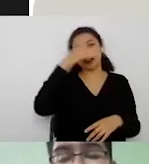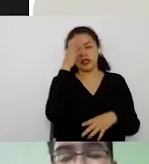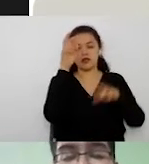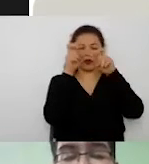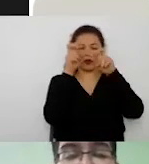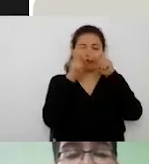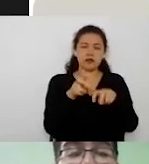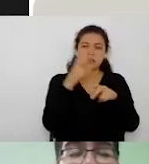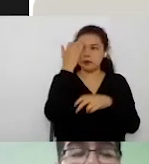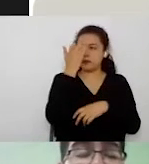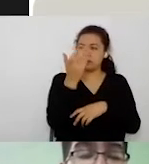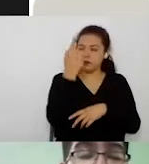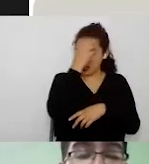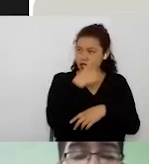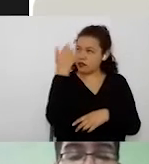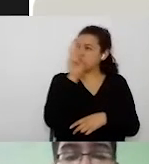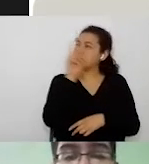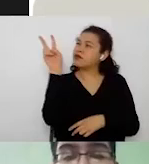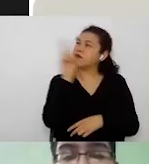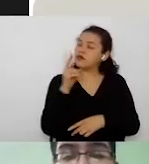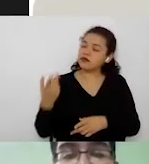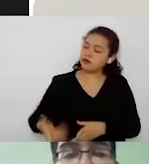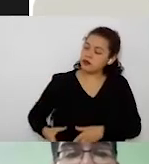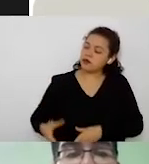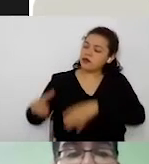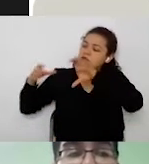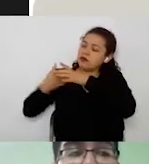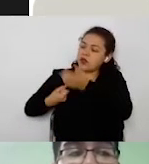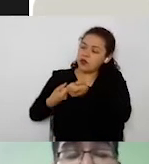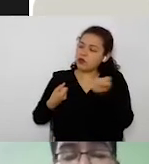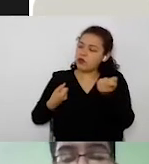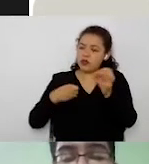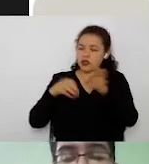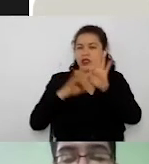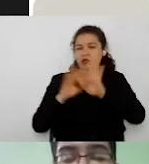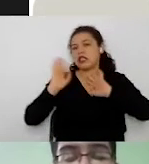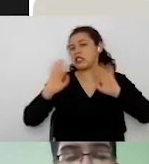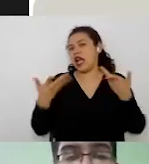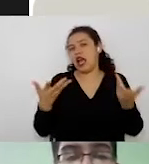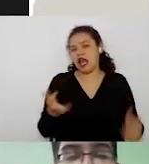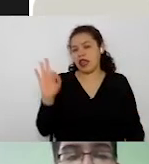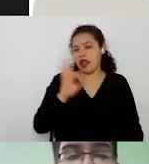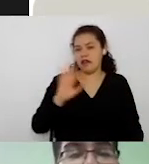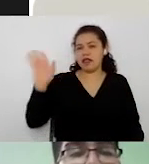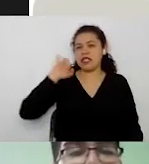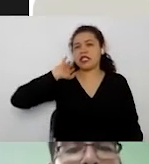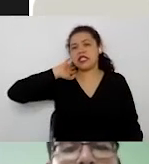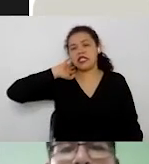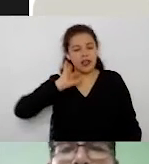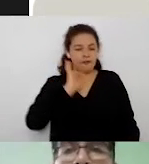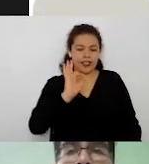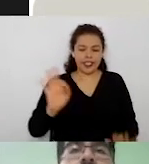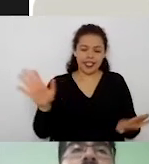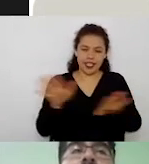les digo, para checar a lo mejor que el extintor del trabajo ya está llegando a la etapa en la que pide el mantenimiento